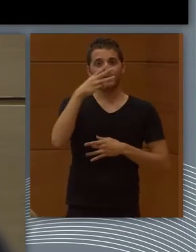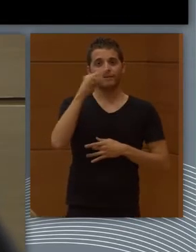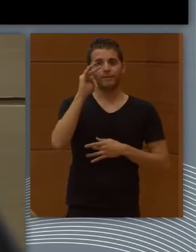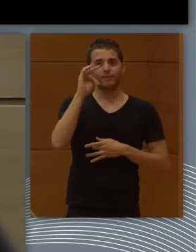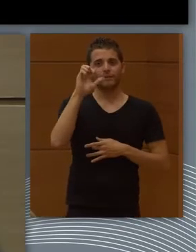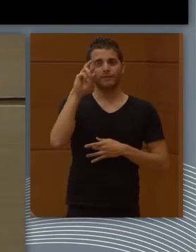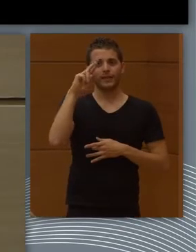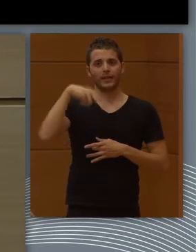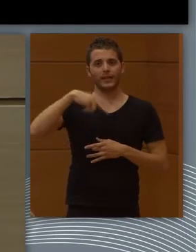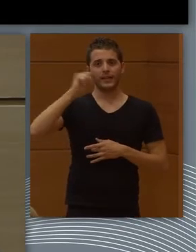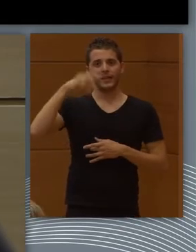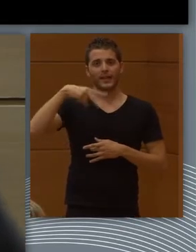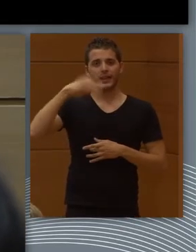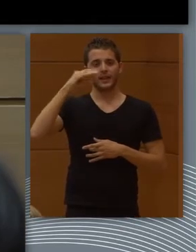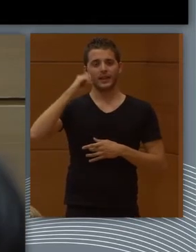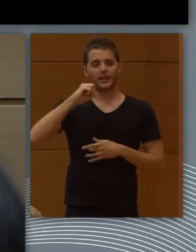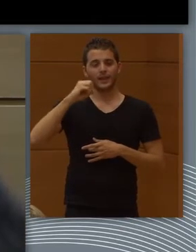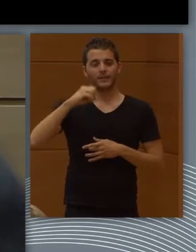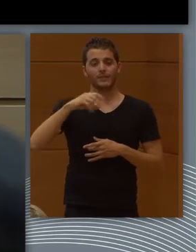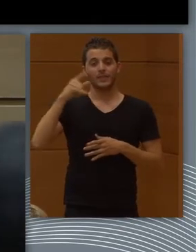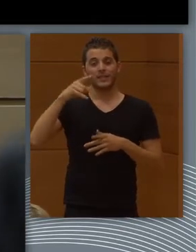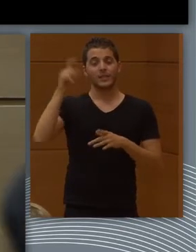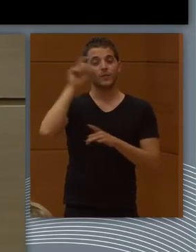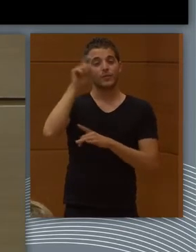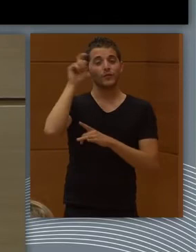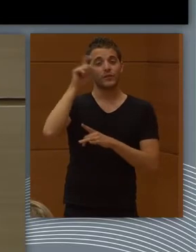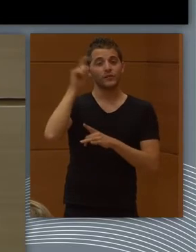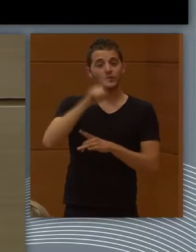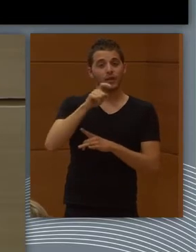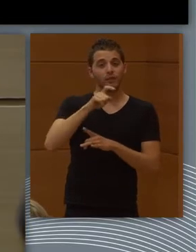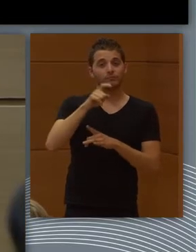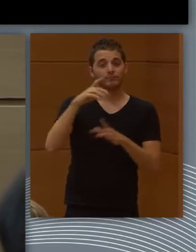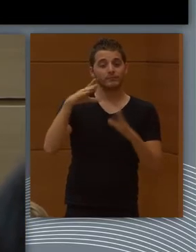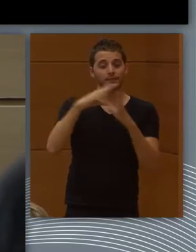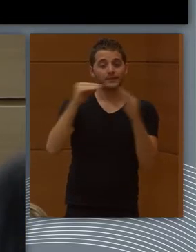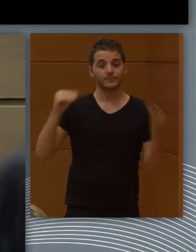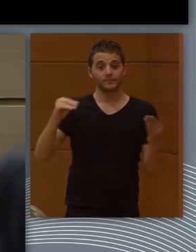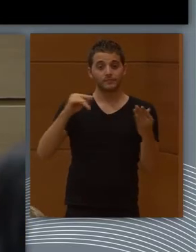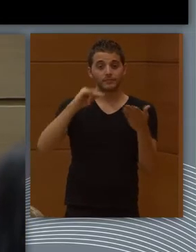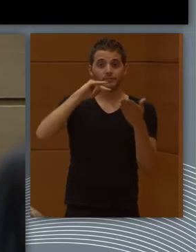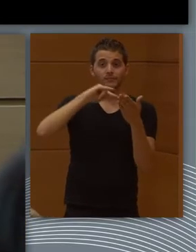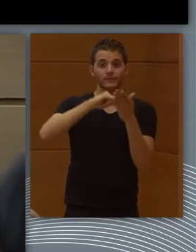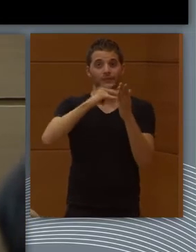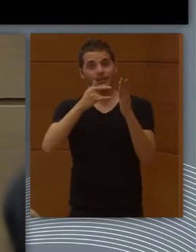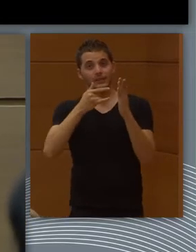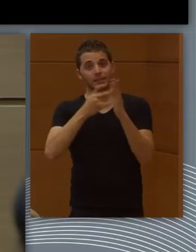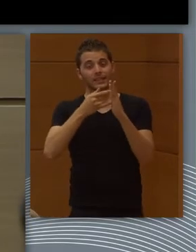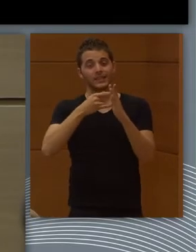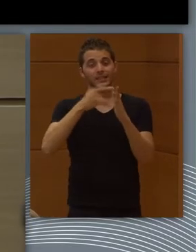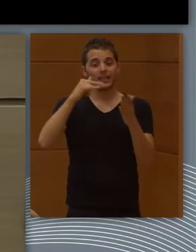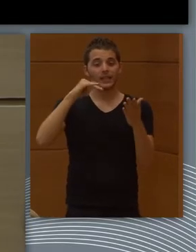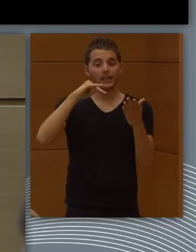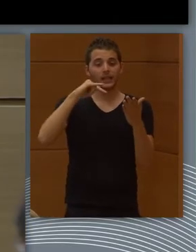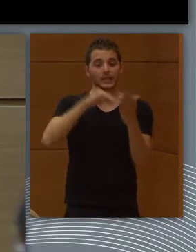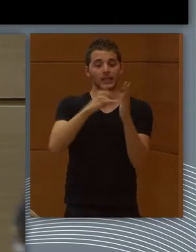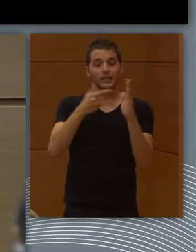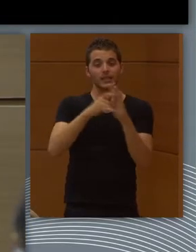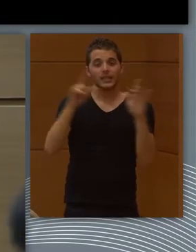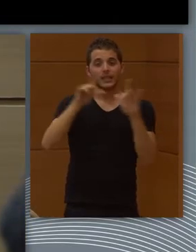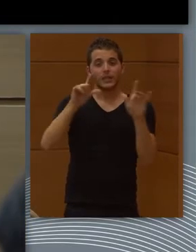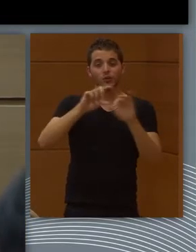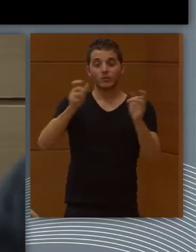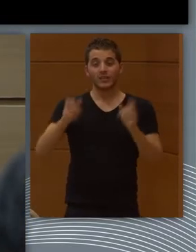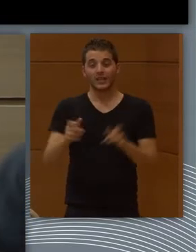es profesora de la Escuela Técnica Superior de Ingenieros de Telecomunicaciones de la UPM. Además, María